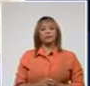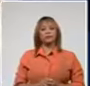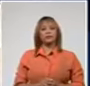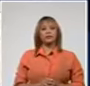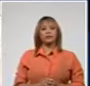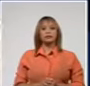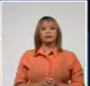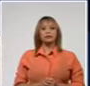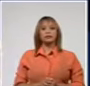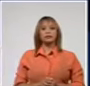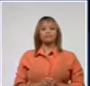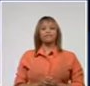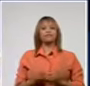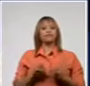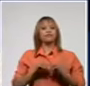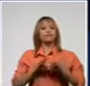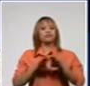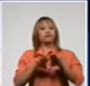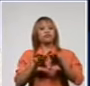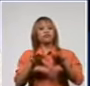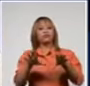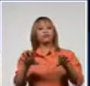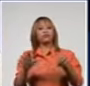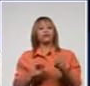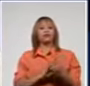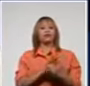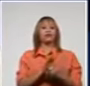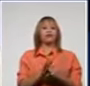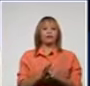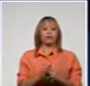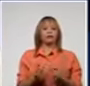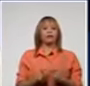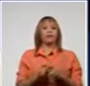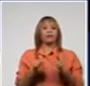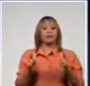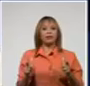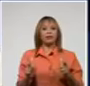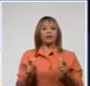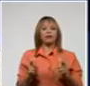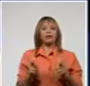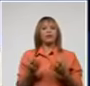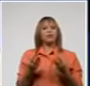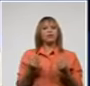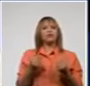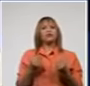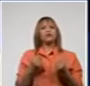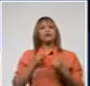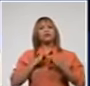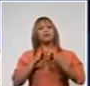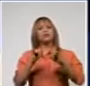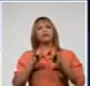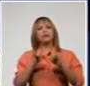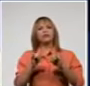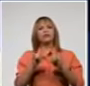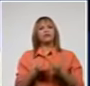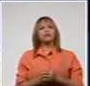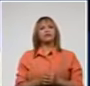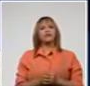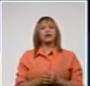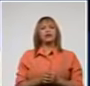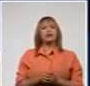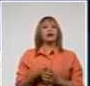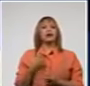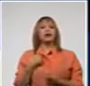la pandemia sigue azotando. Hay muchas noticias con relación a las vacunas.